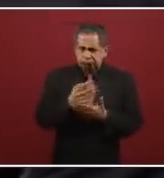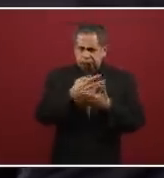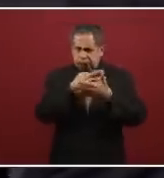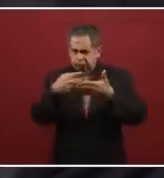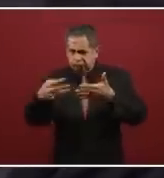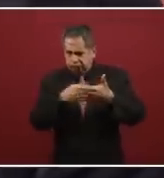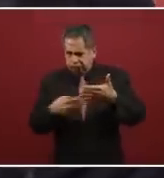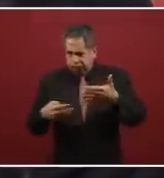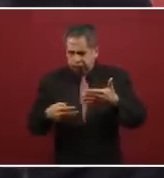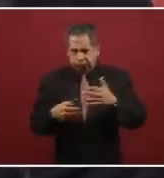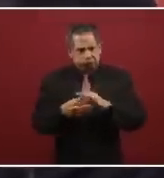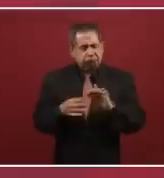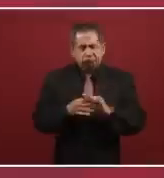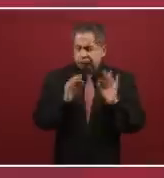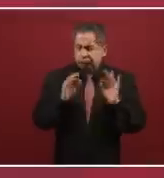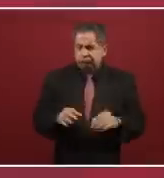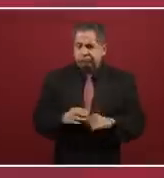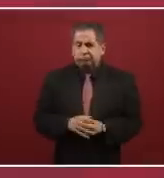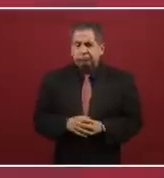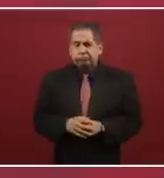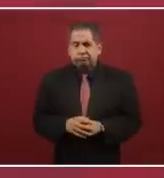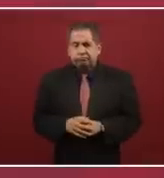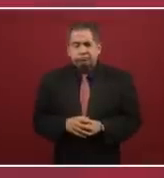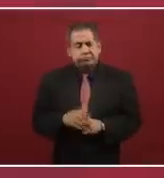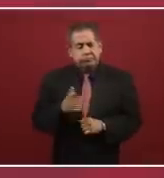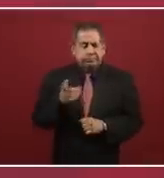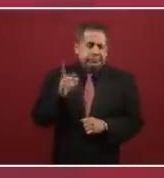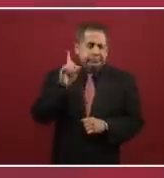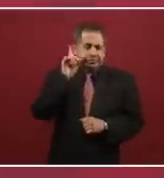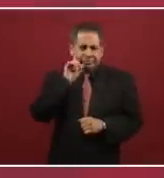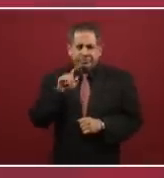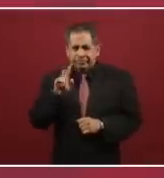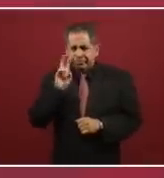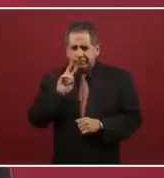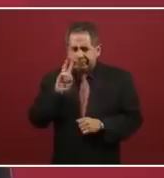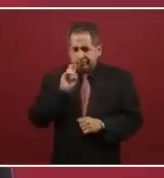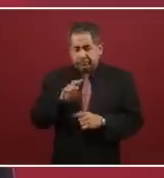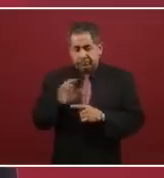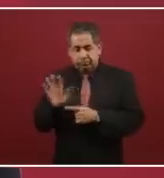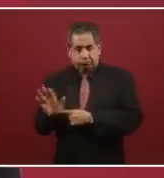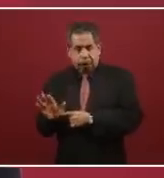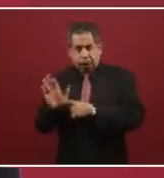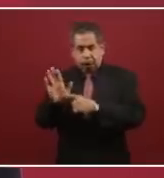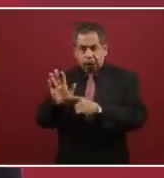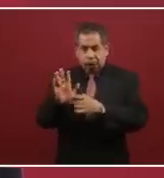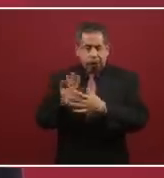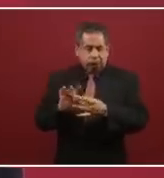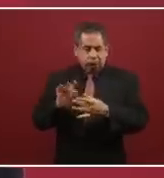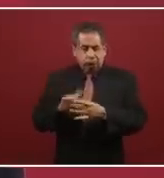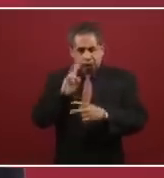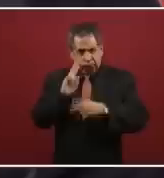porque algún día, a ver si no mañana, se los voy a poner.